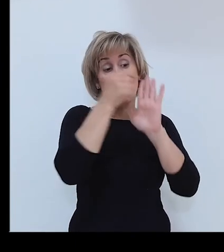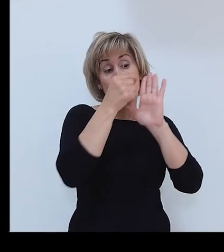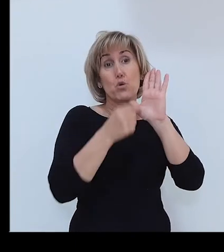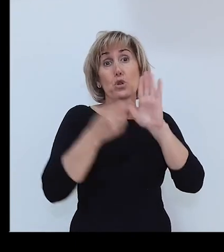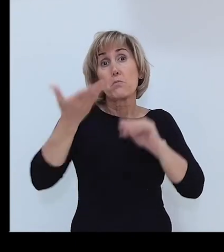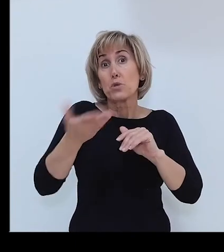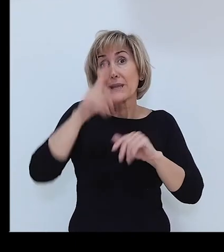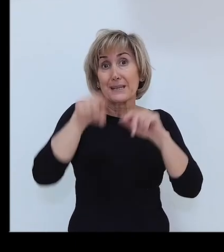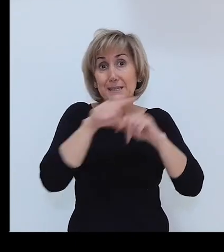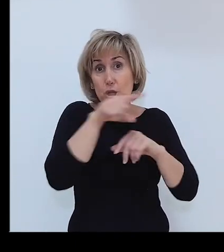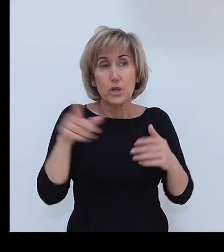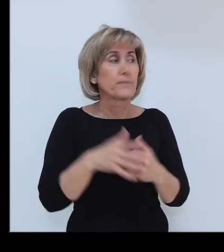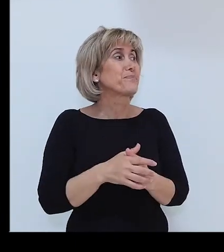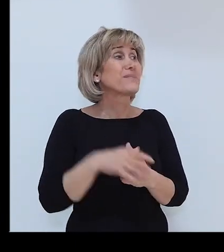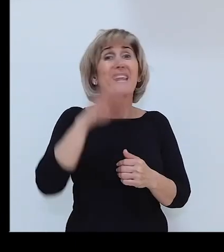si os